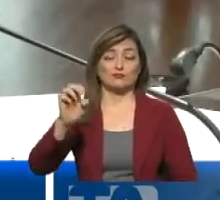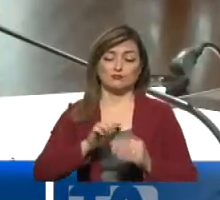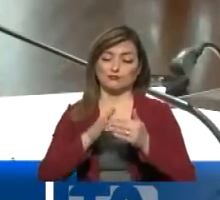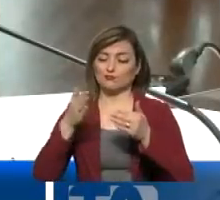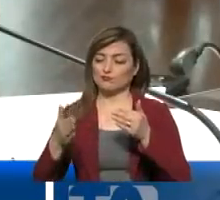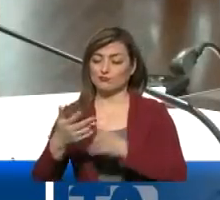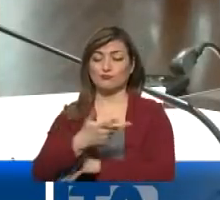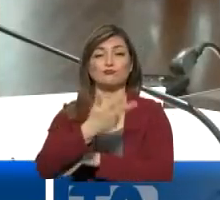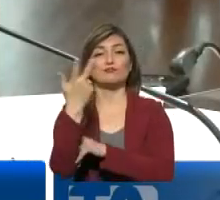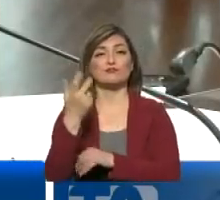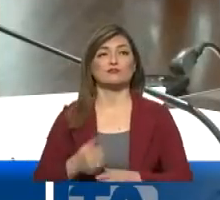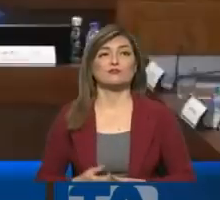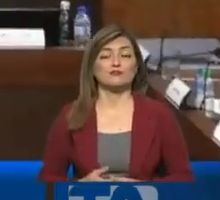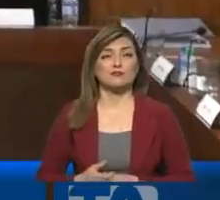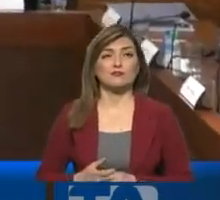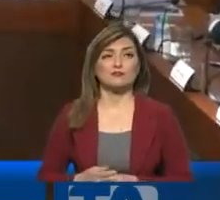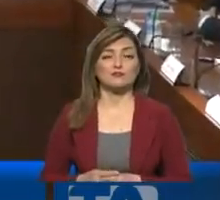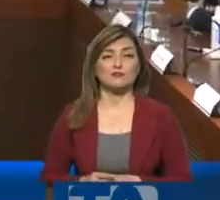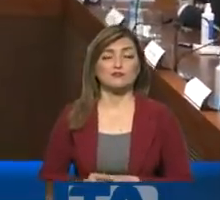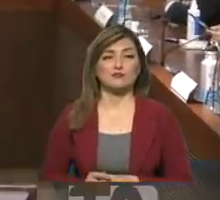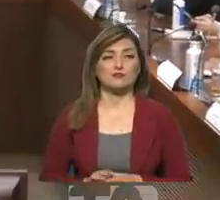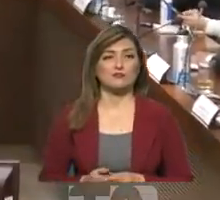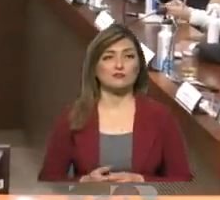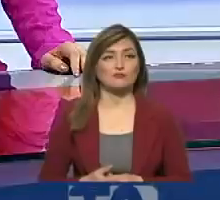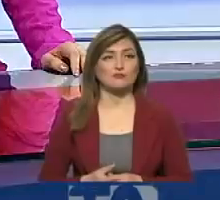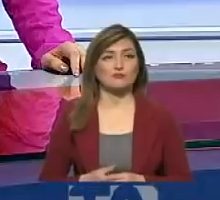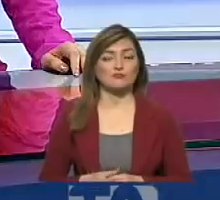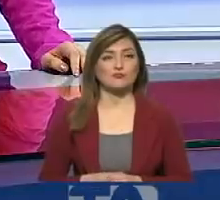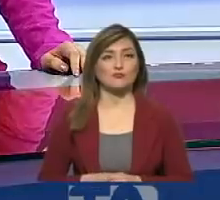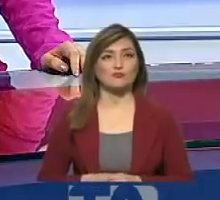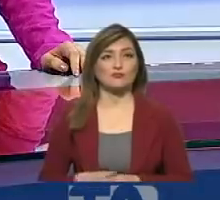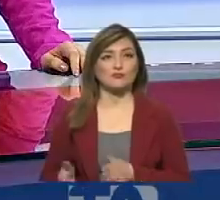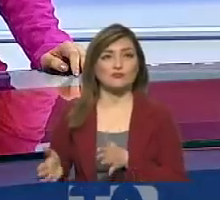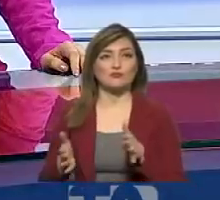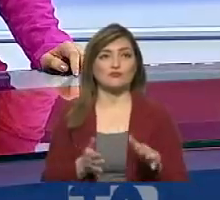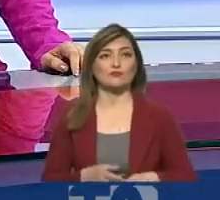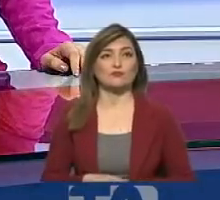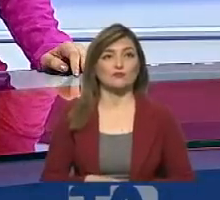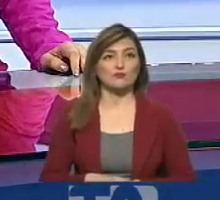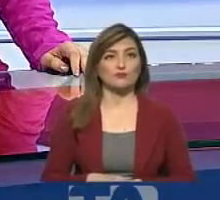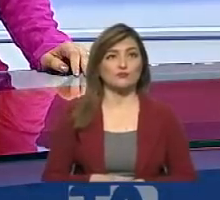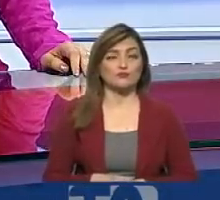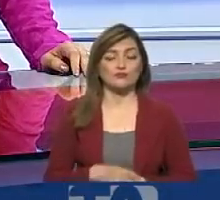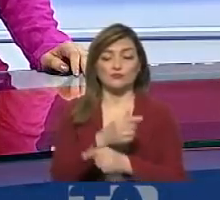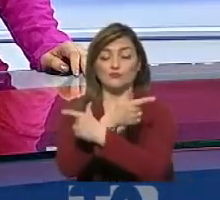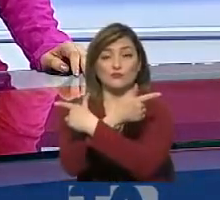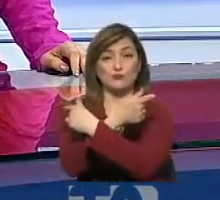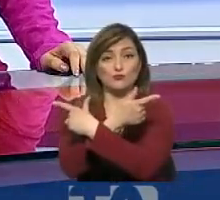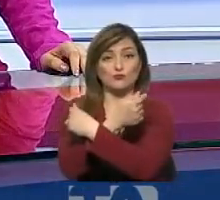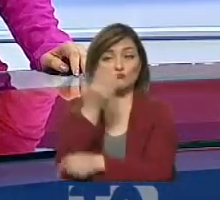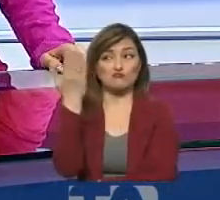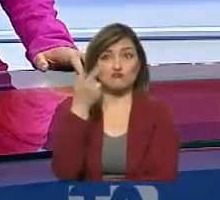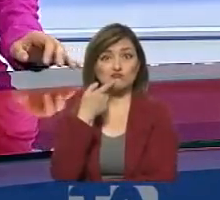plazo de 3 días. Paul Coello, 24 horas. Por su parte, a través de su cuenta en Twitter, Jorge